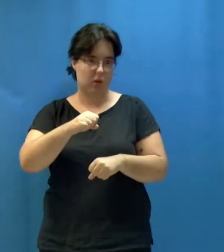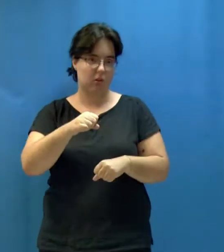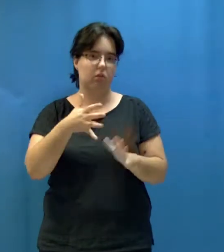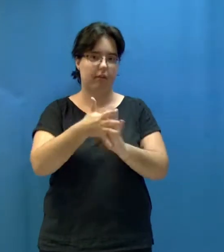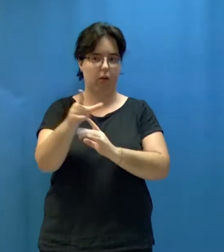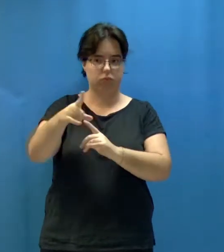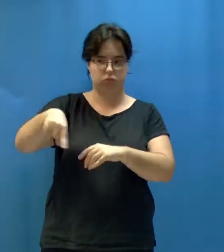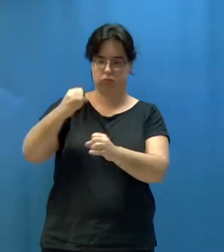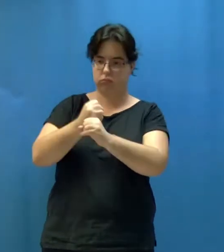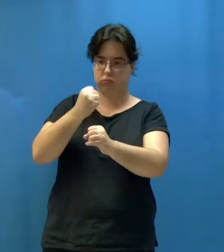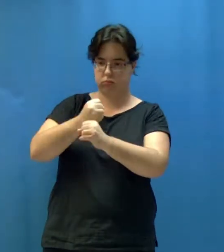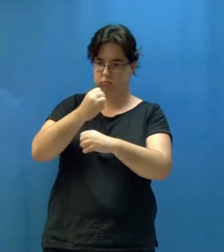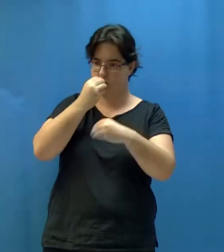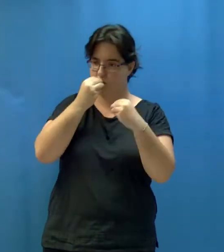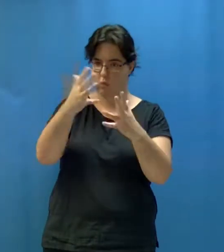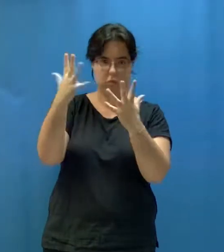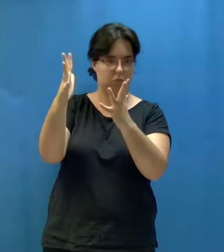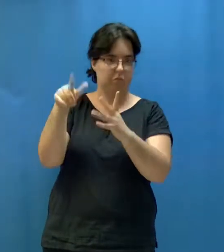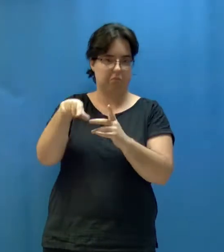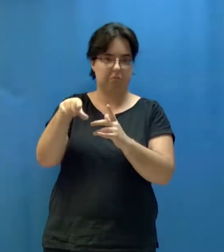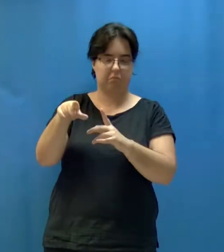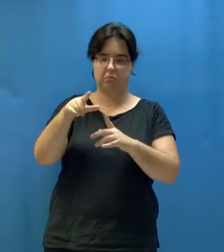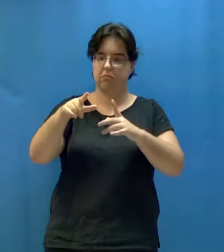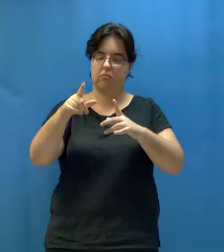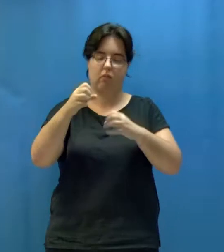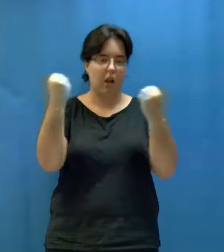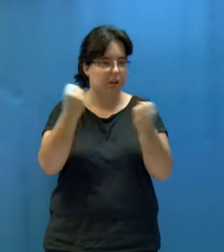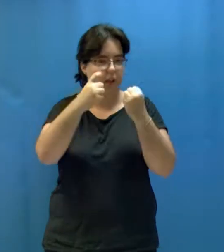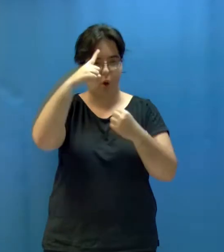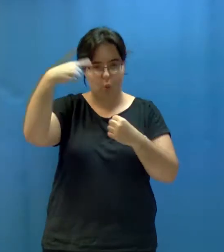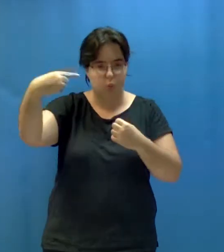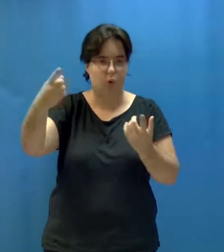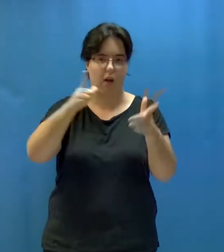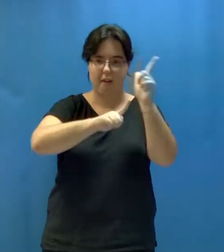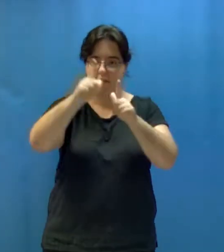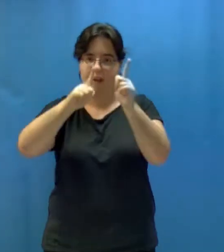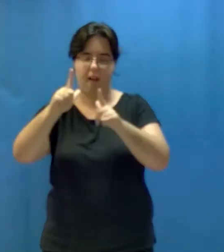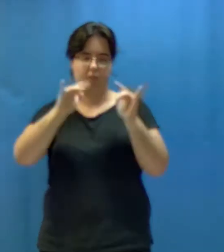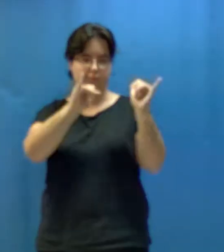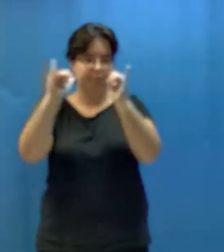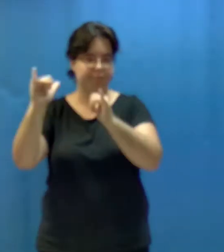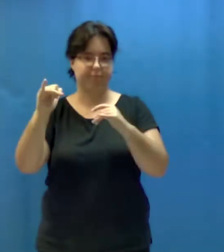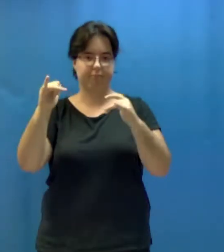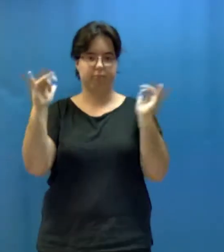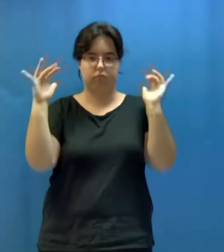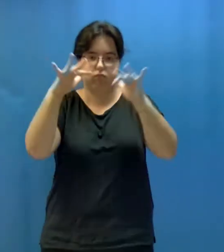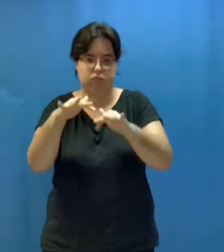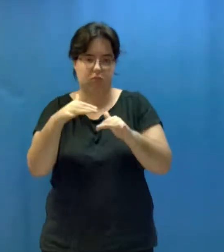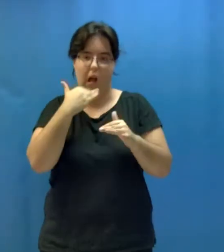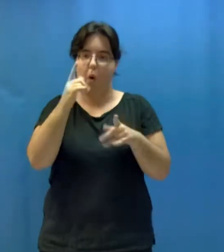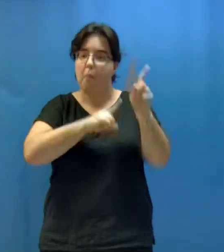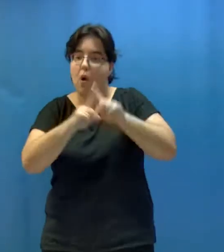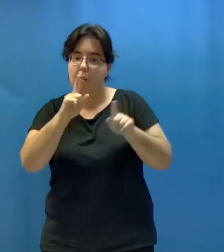formidable en la organización de actividades culturales, lúdicas, viajes, encuentros de hermandad, solucionando conflictos entre